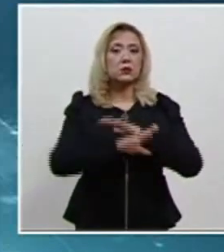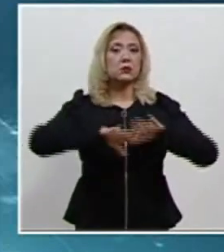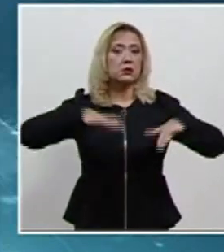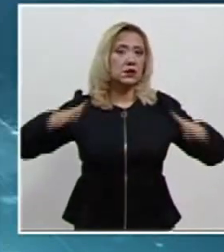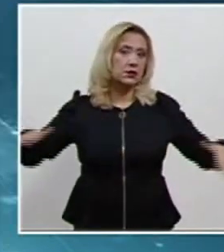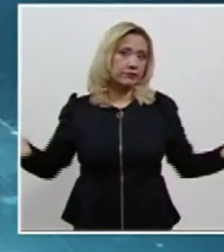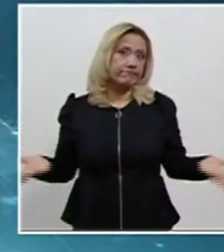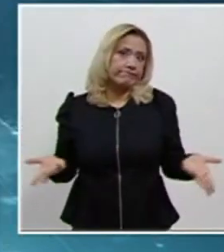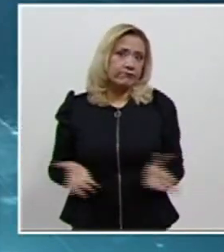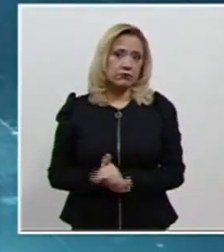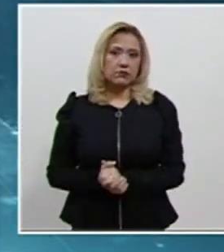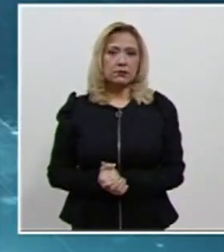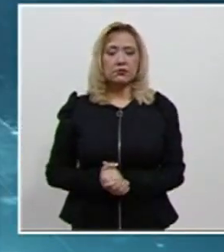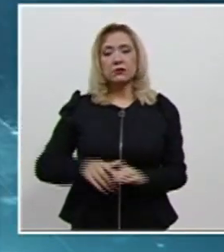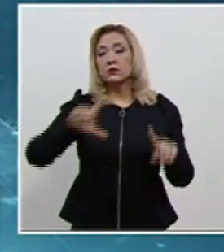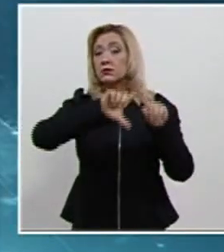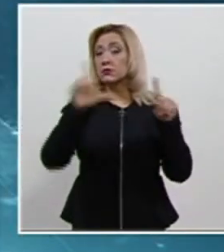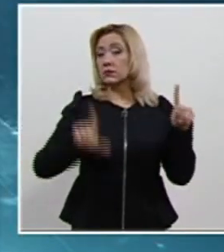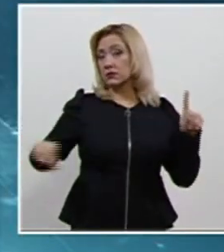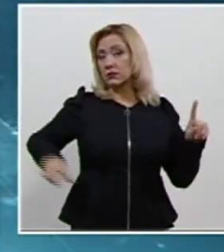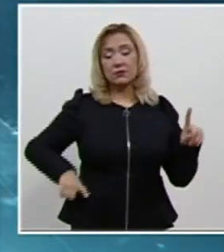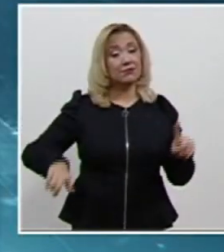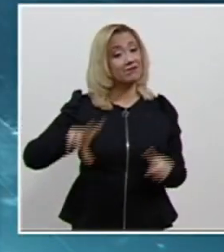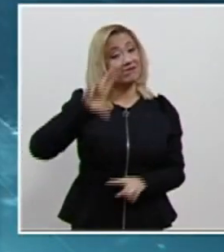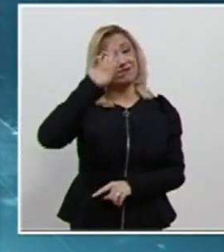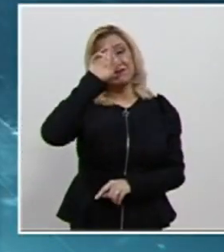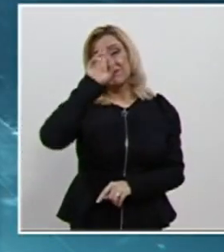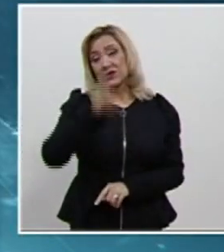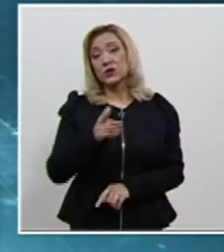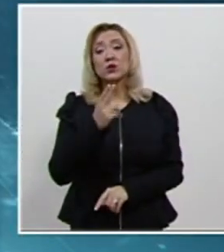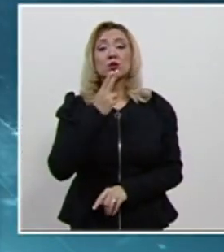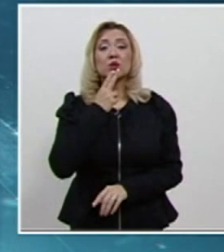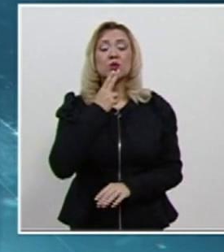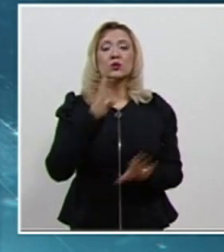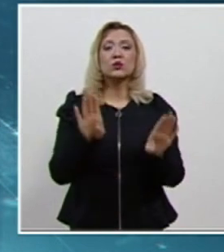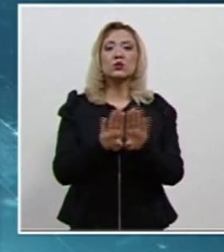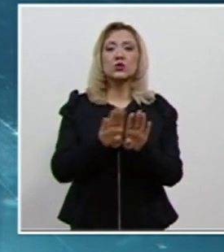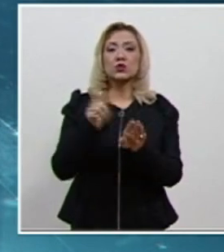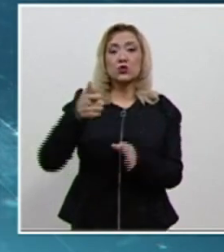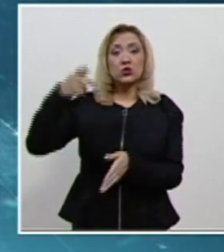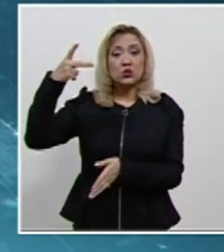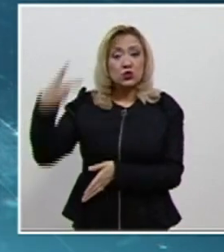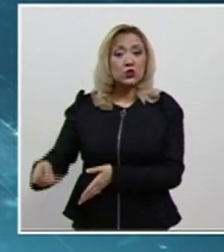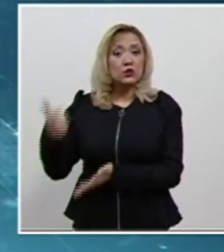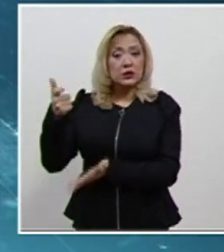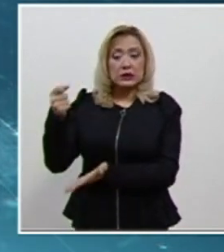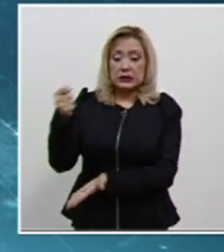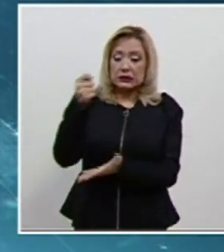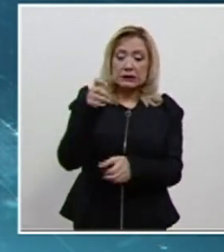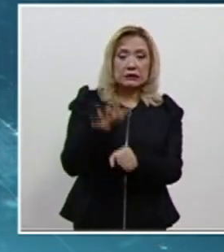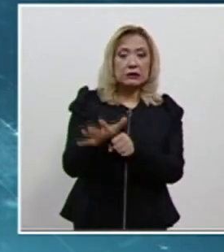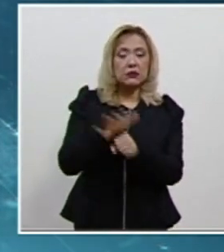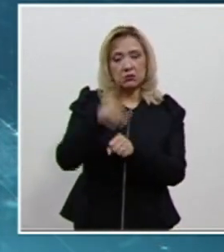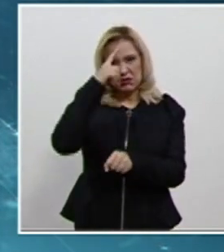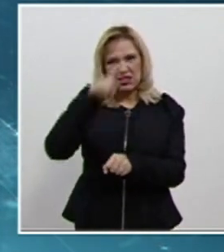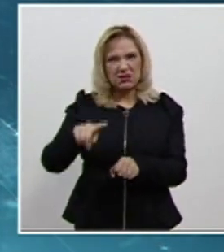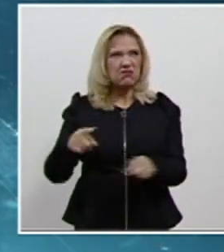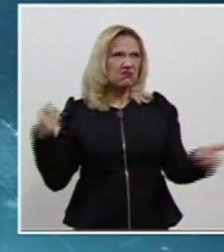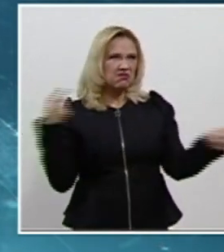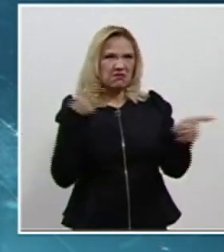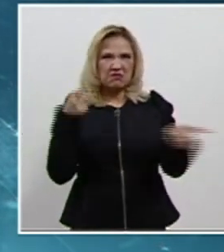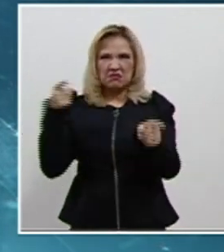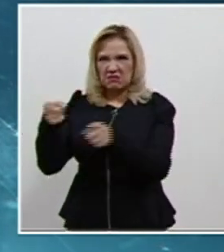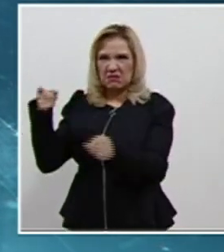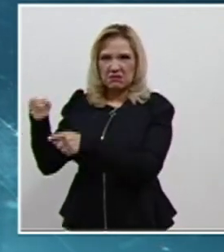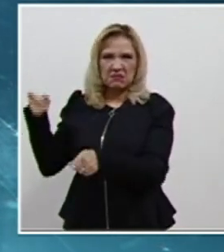El gobierno federal no puede utilizar medios oficiales y fondos públicos para denostar y atacar a ciudadanos.